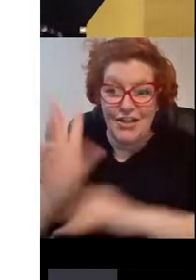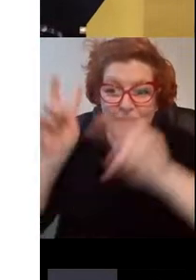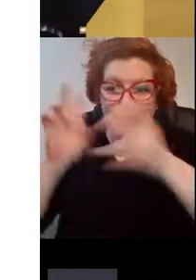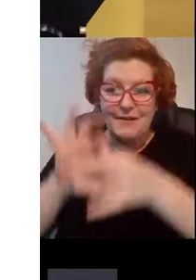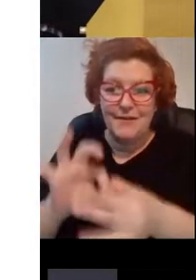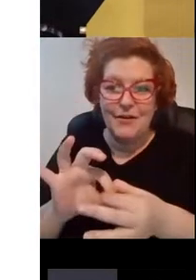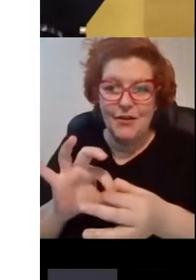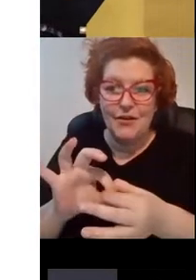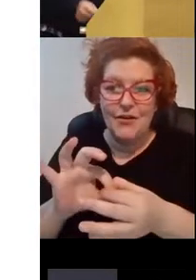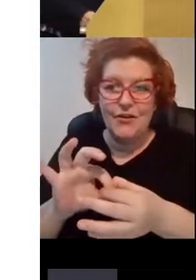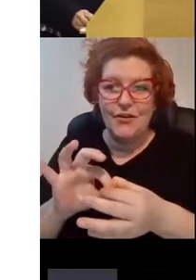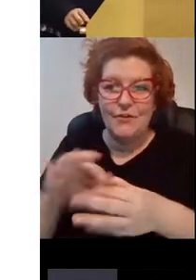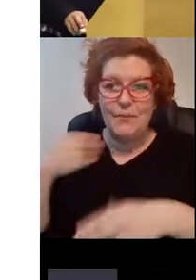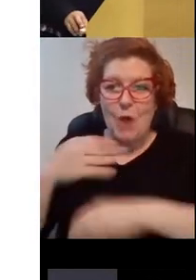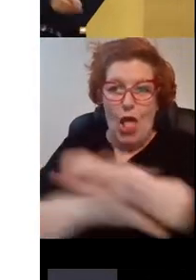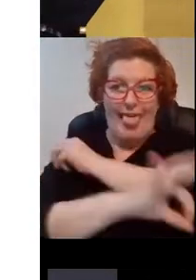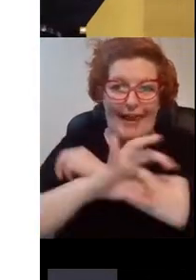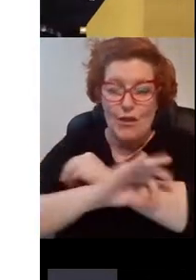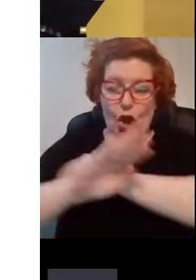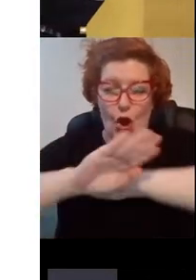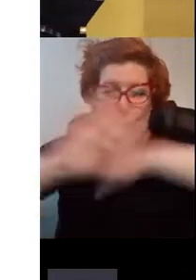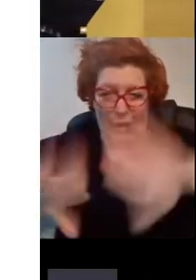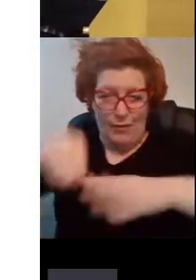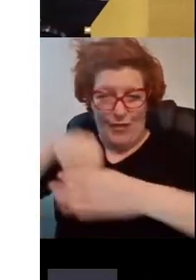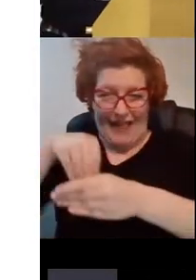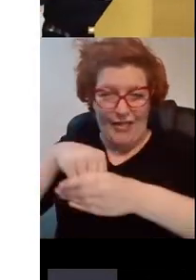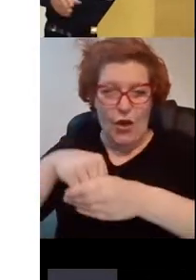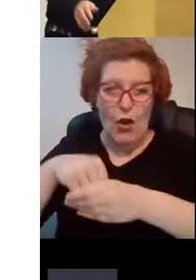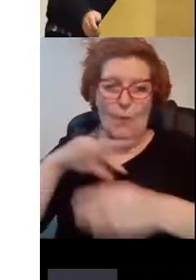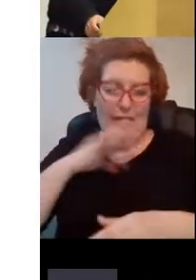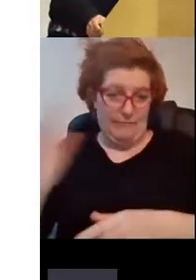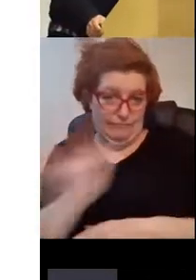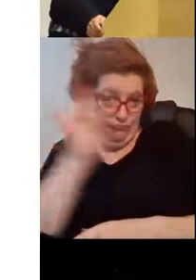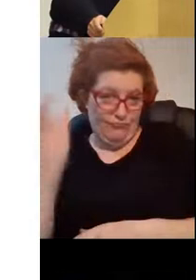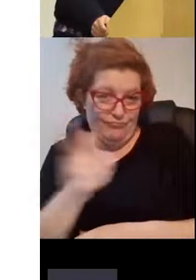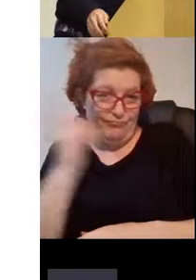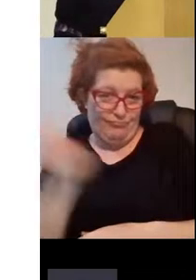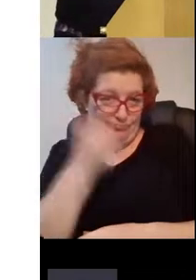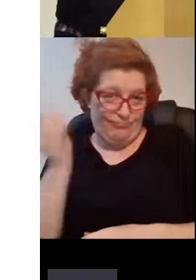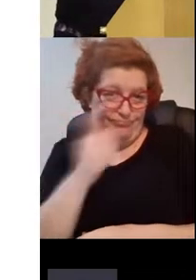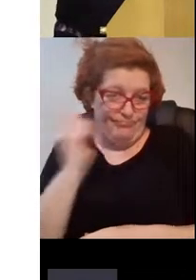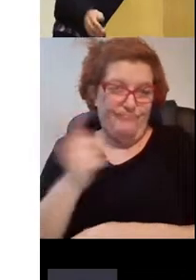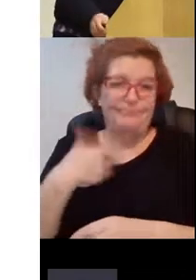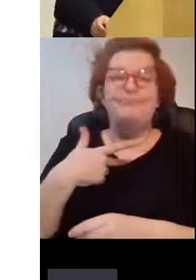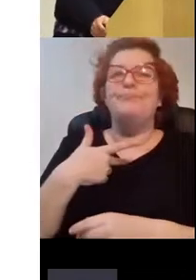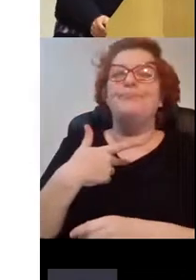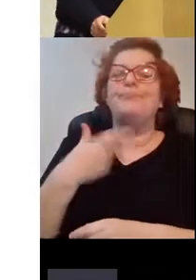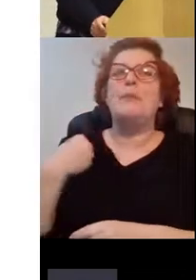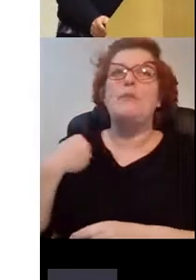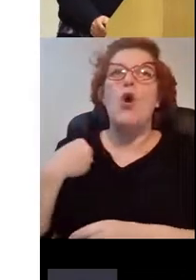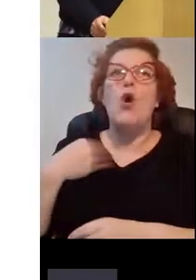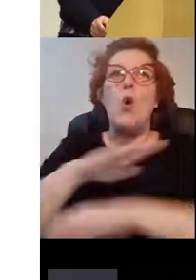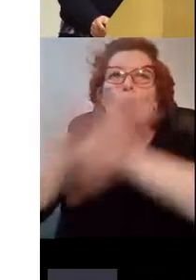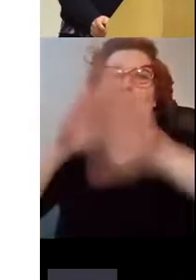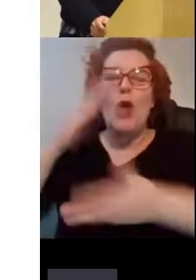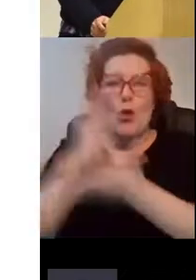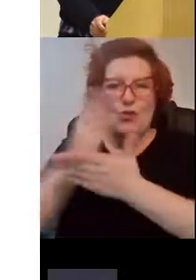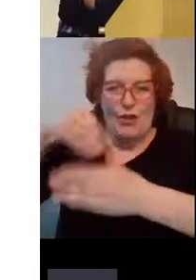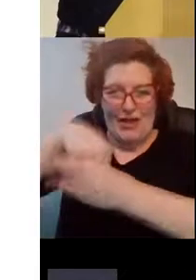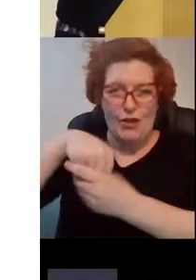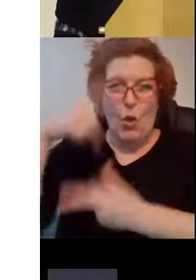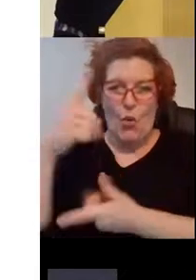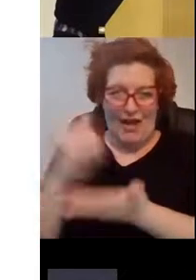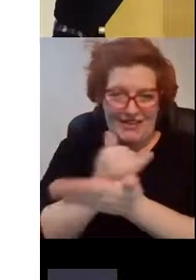al último ejercicio de una... Puedes pasar tranquilamente. Al último ejercicio de un curso de una